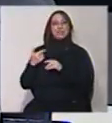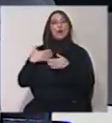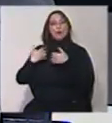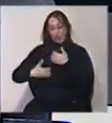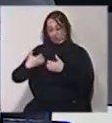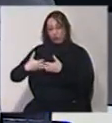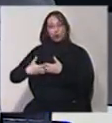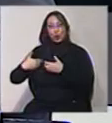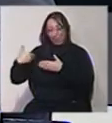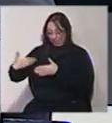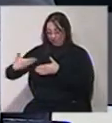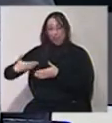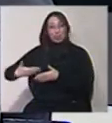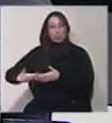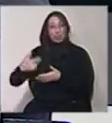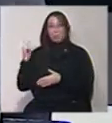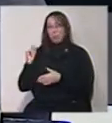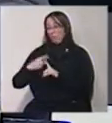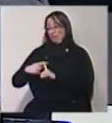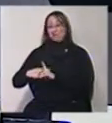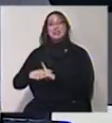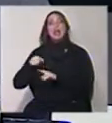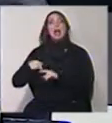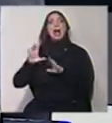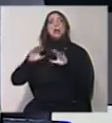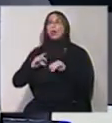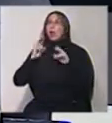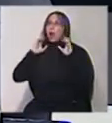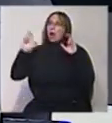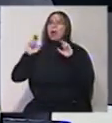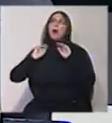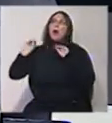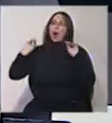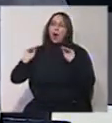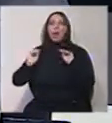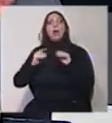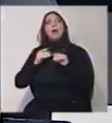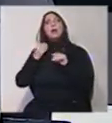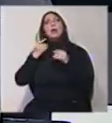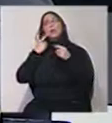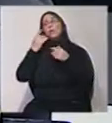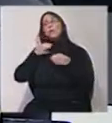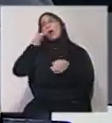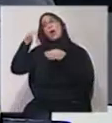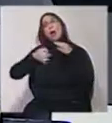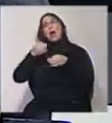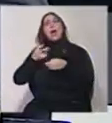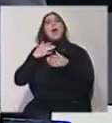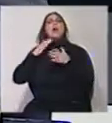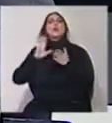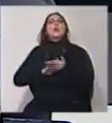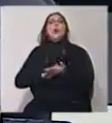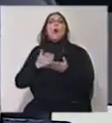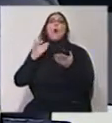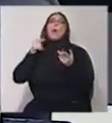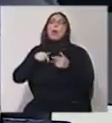del Código Procesal Penal, hay todas las alarmas que hay prendidas y todos los paroxismos que hay con relación a lo que